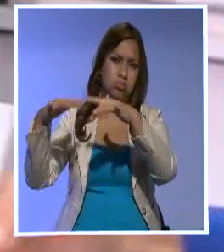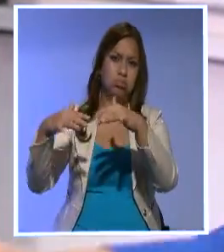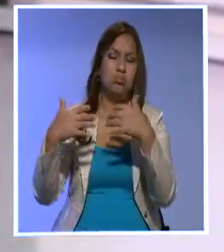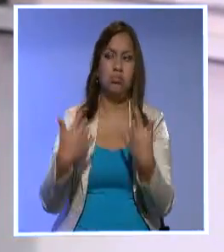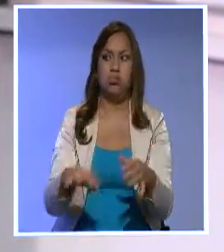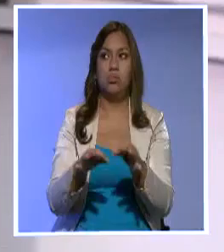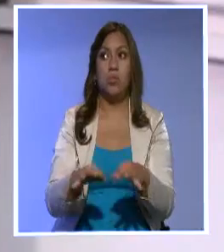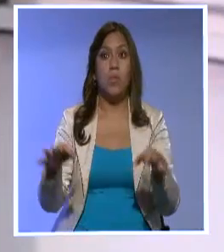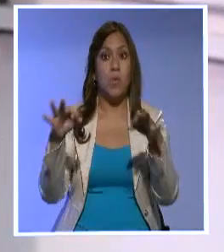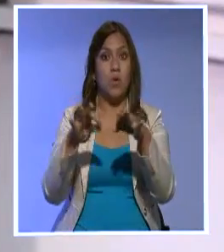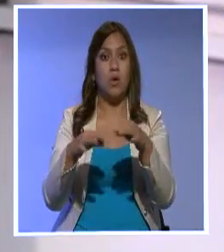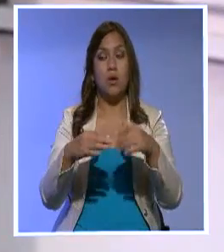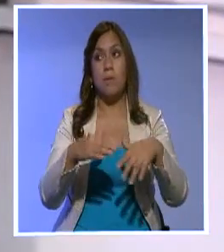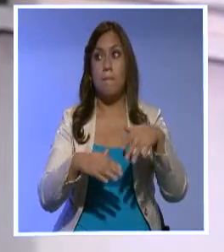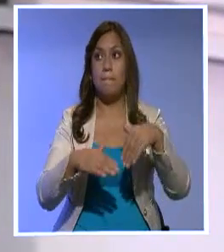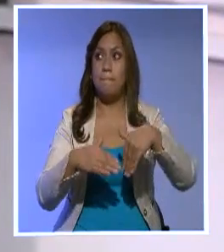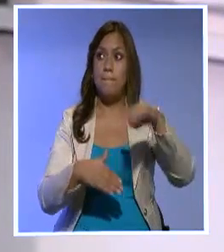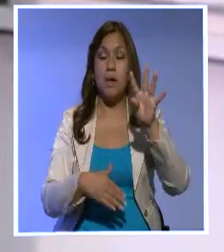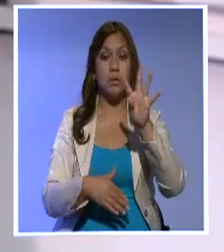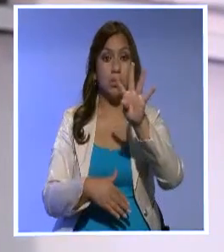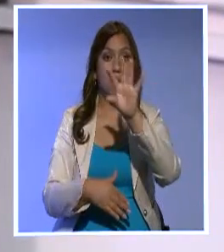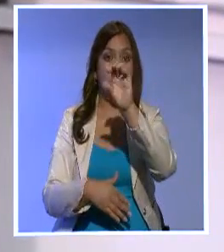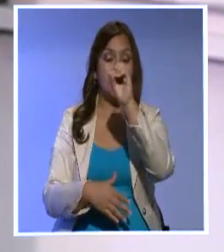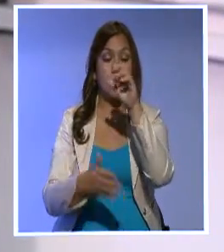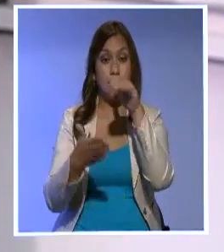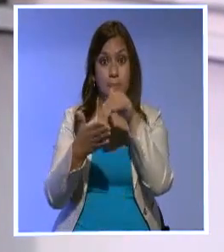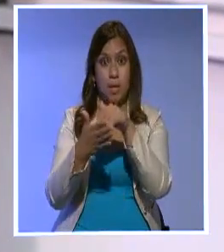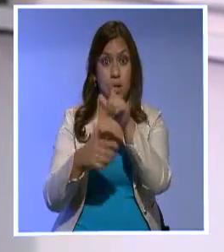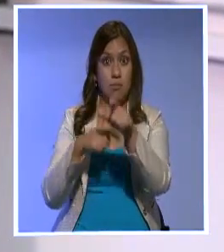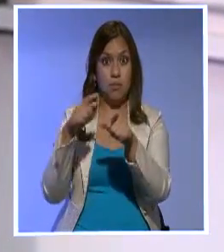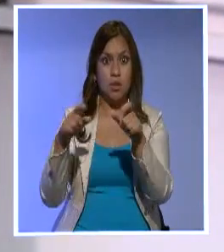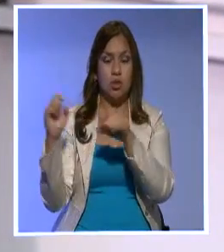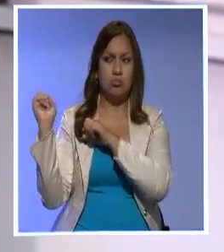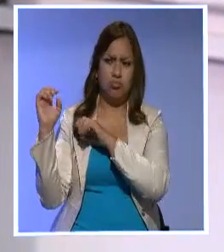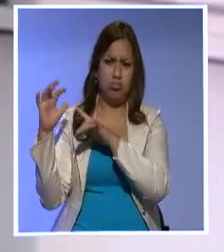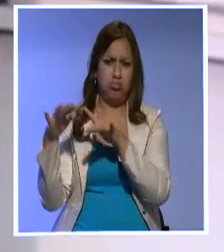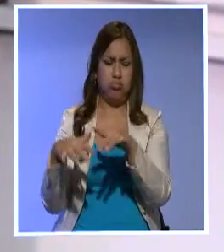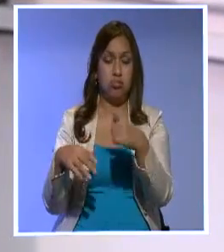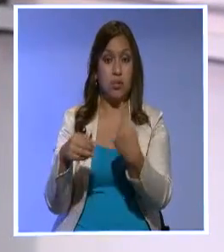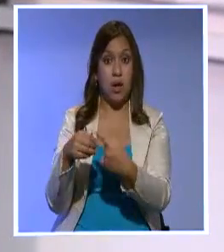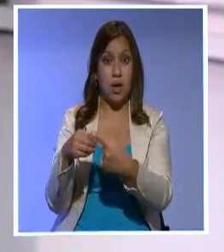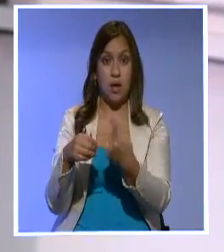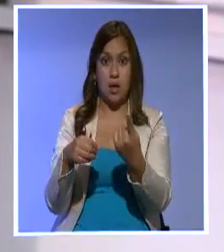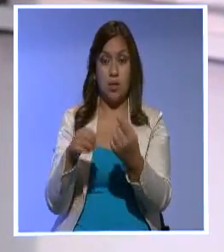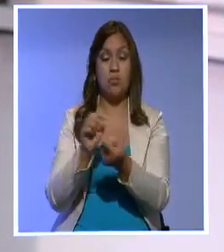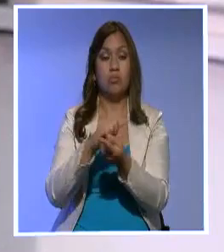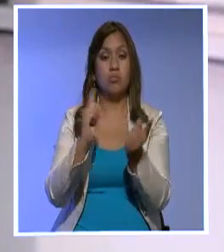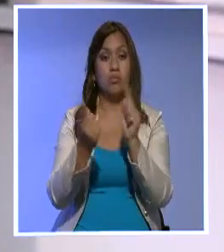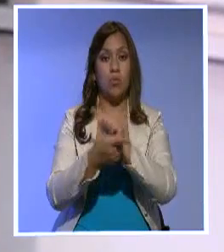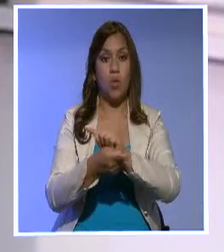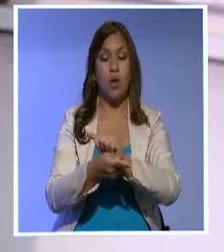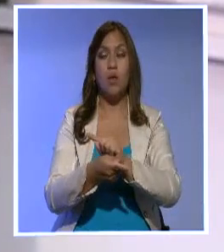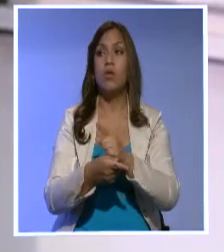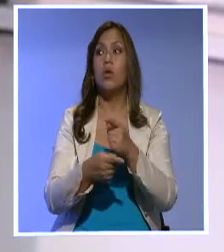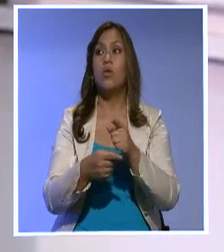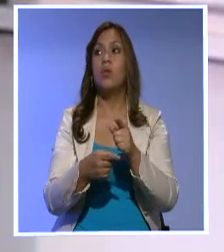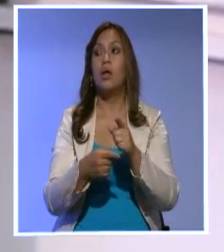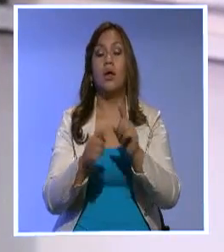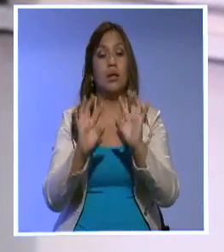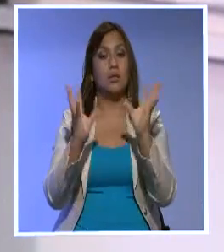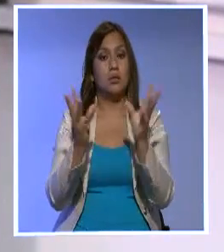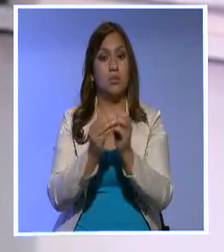el país un poco más de 40 mil personas del mundo se movilizaron a quitó para el encuentro de hábitat sino también por el